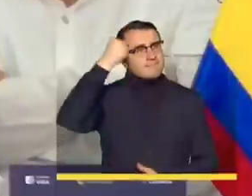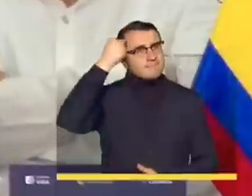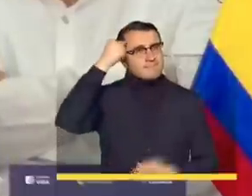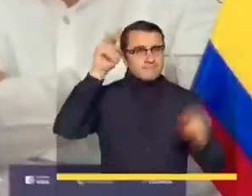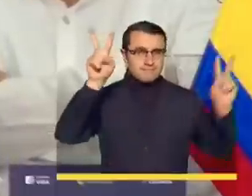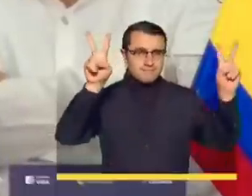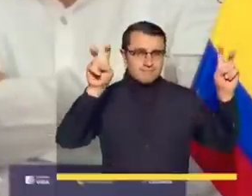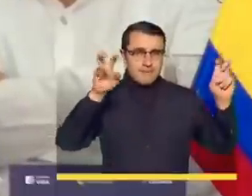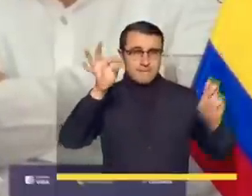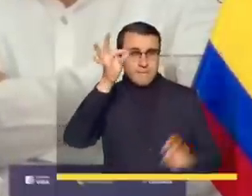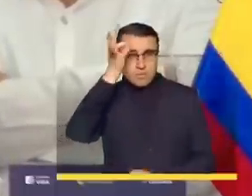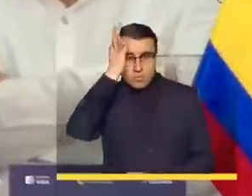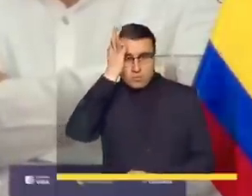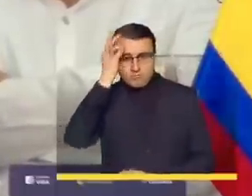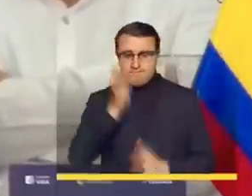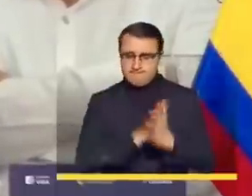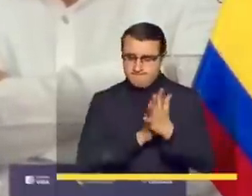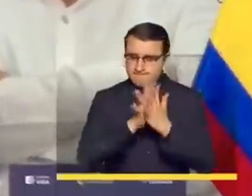esta materia.